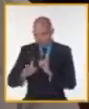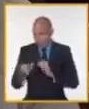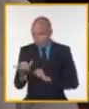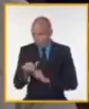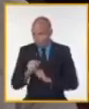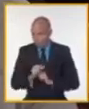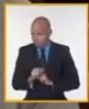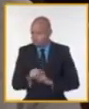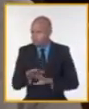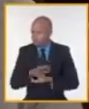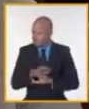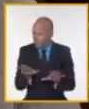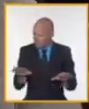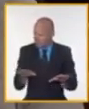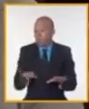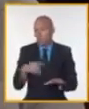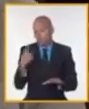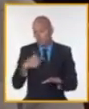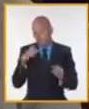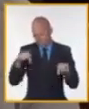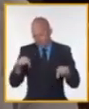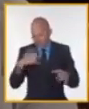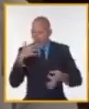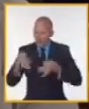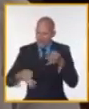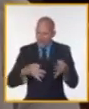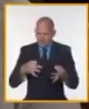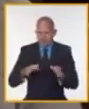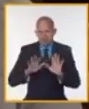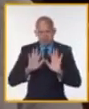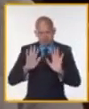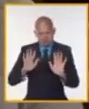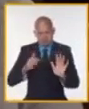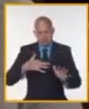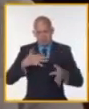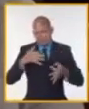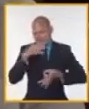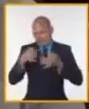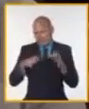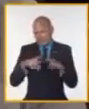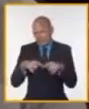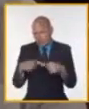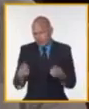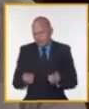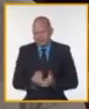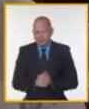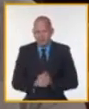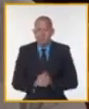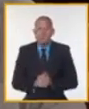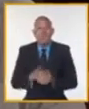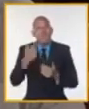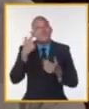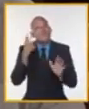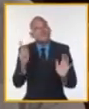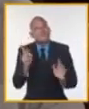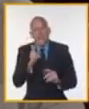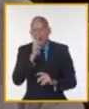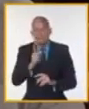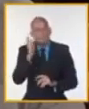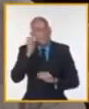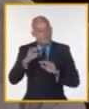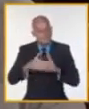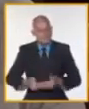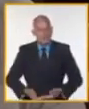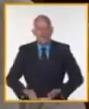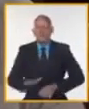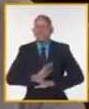Político, pero lo quiero explicar yo para que no se vea solamente desde un ámbito de salud. Los principales problemas que